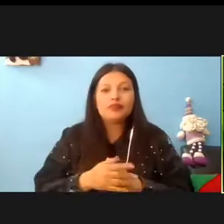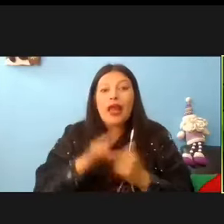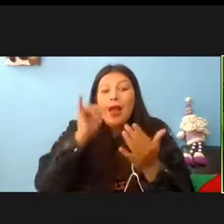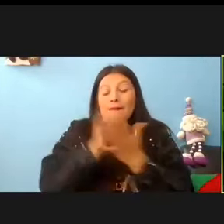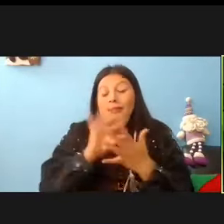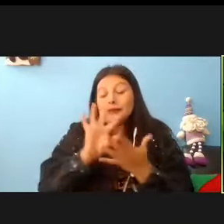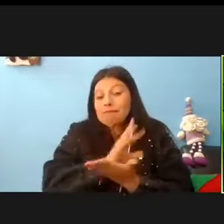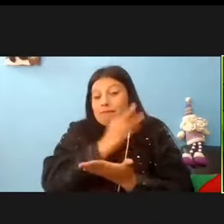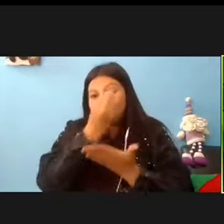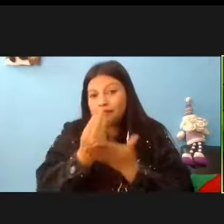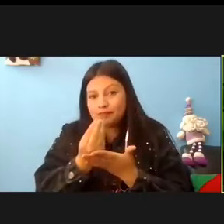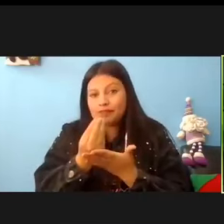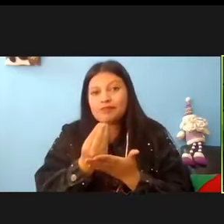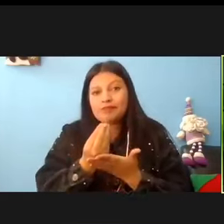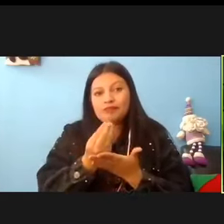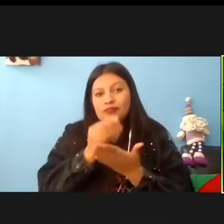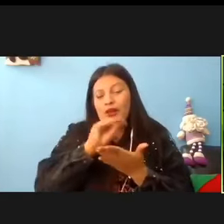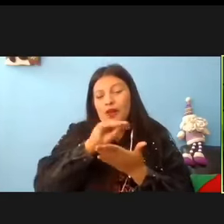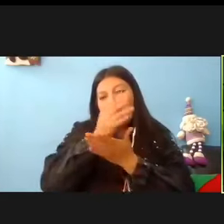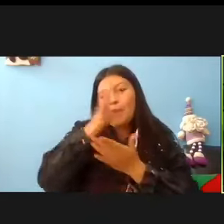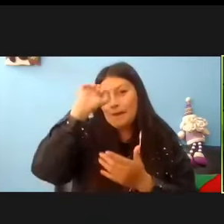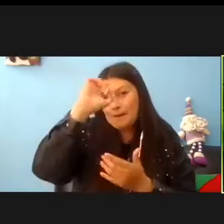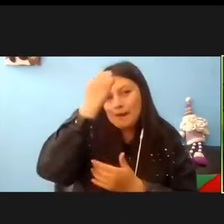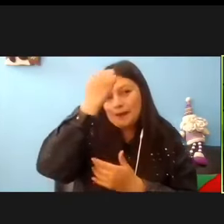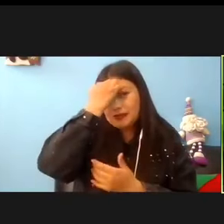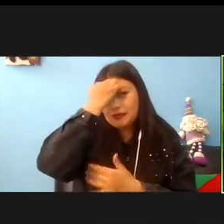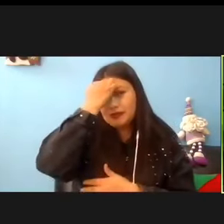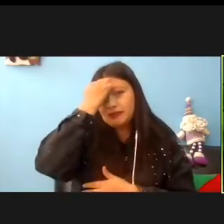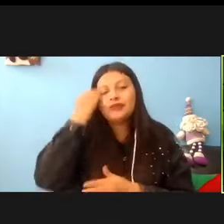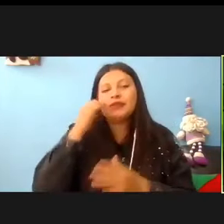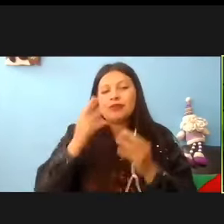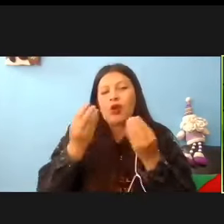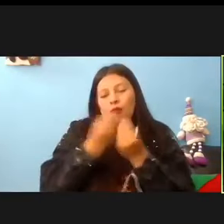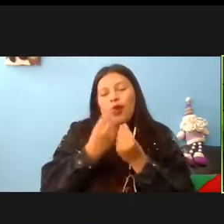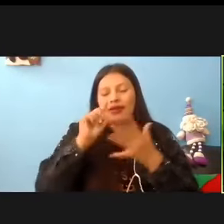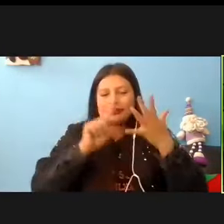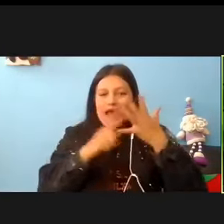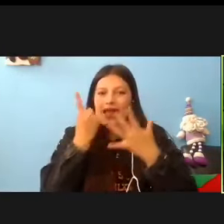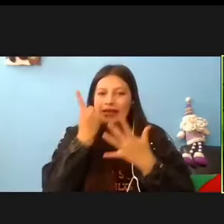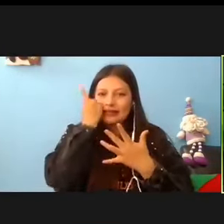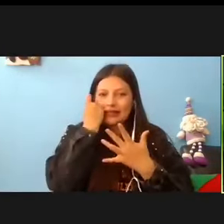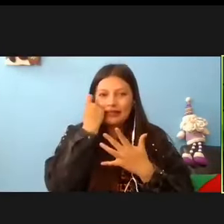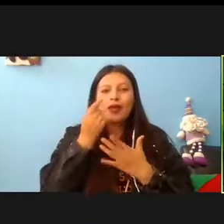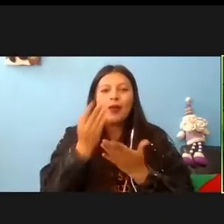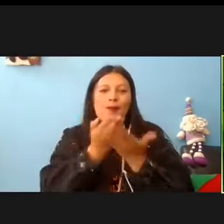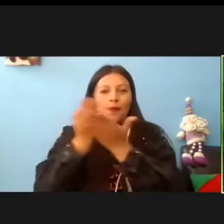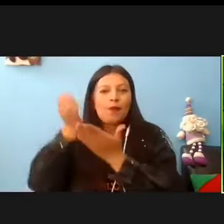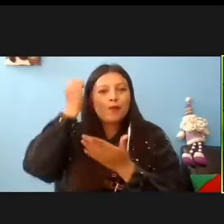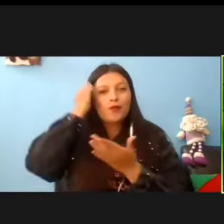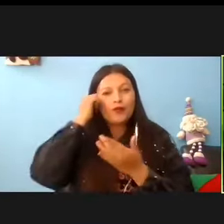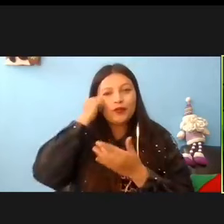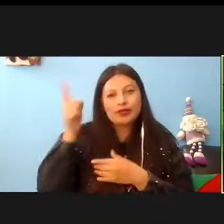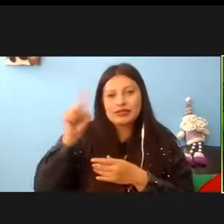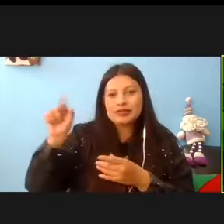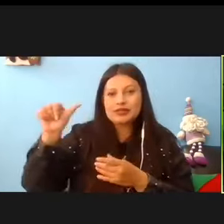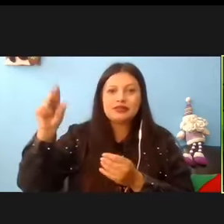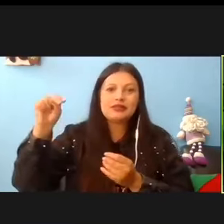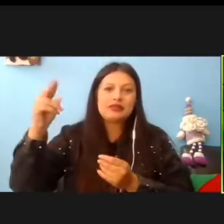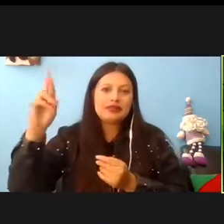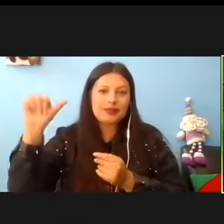las conclusiones principales del eje, profesora Sandra.